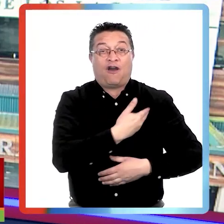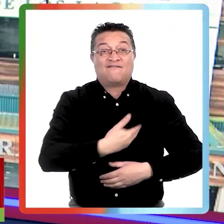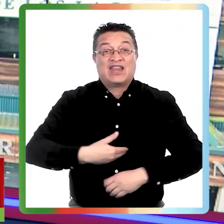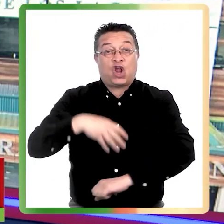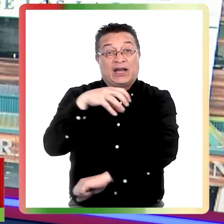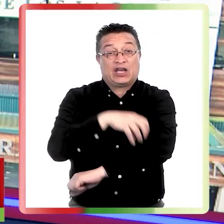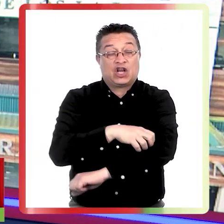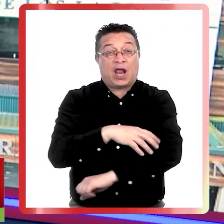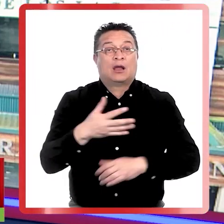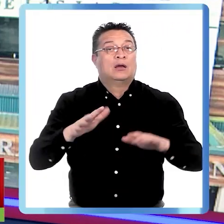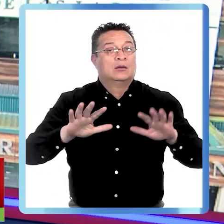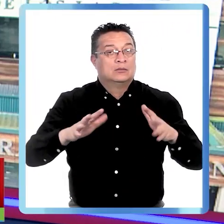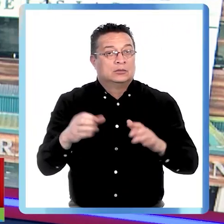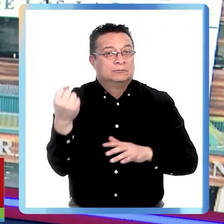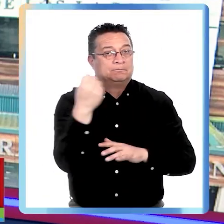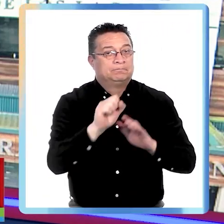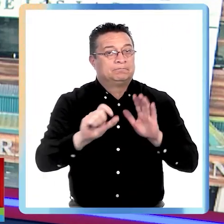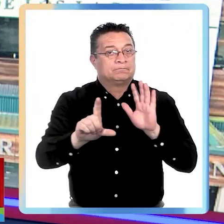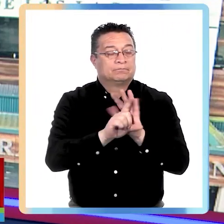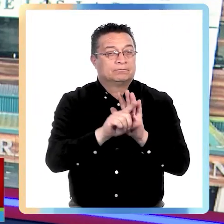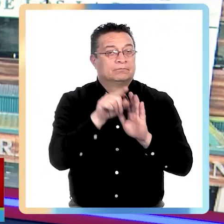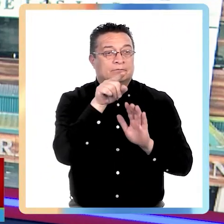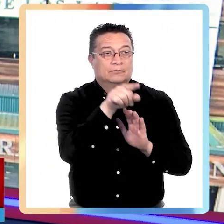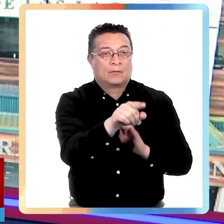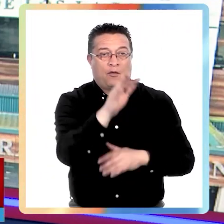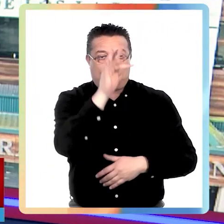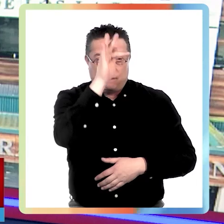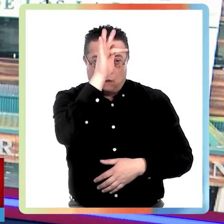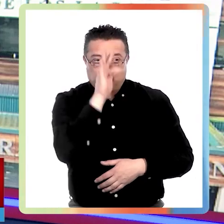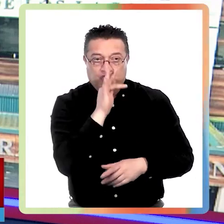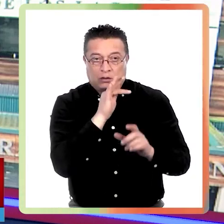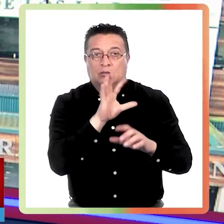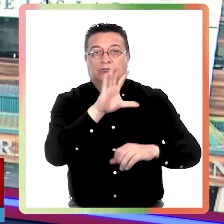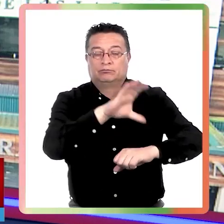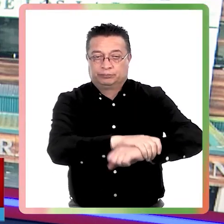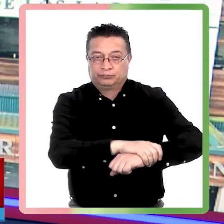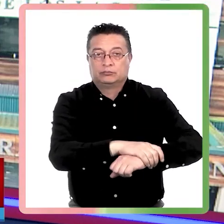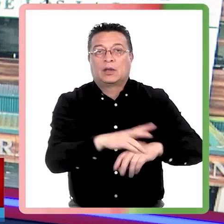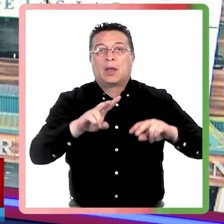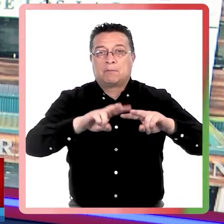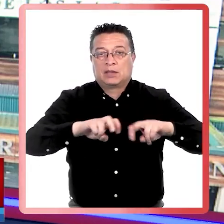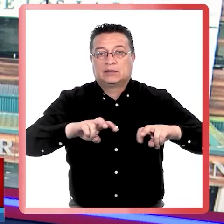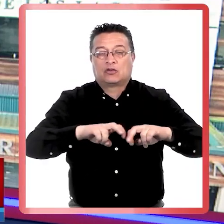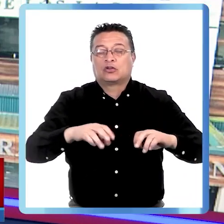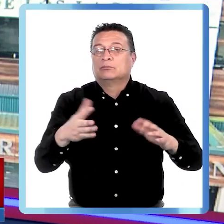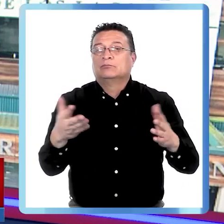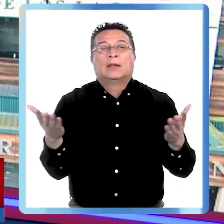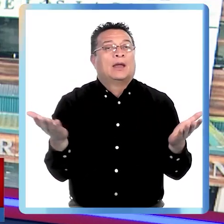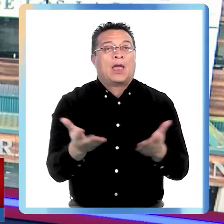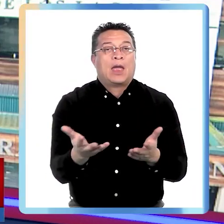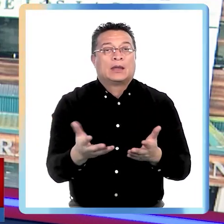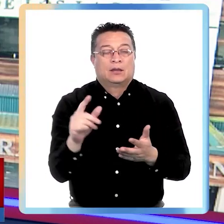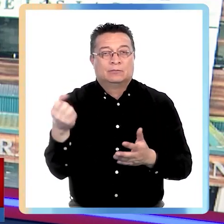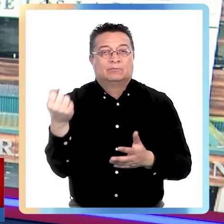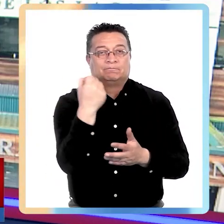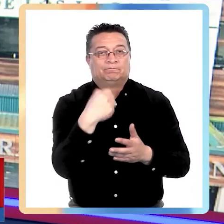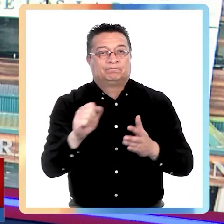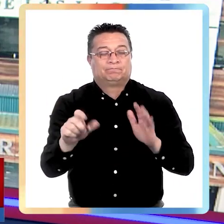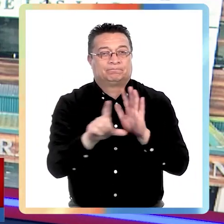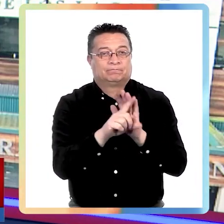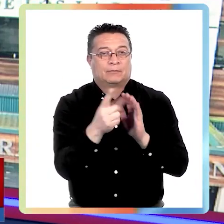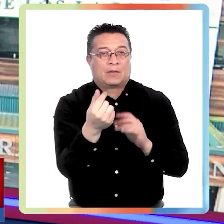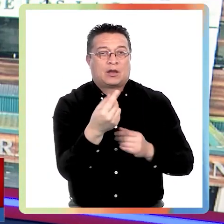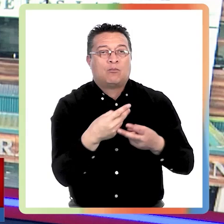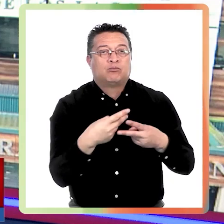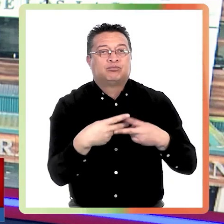gobierno regional ante la presunta comisión de delitos por parte de un funcionario que fue detenido por una investigación relacionada a malversación